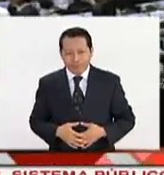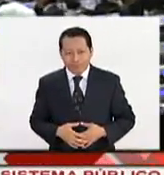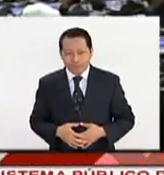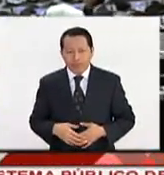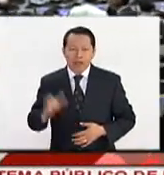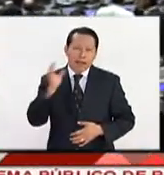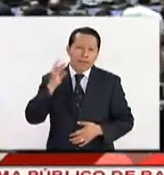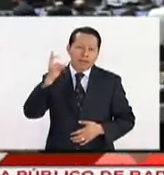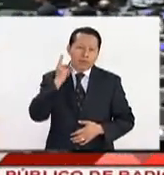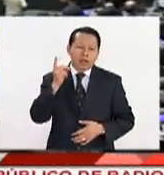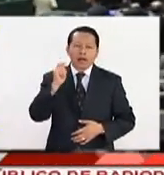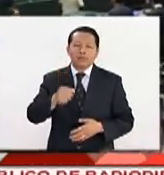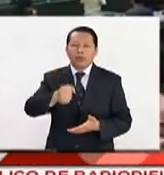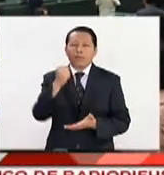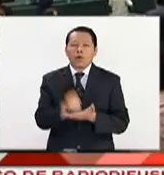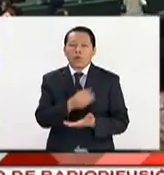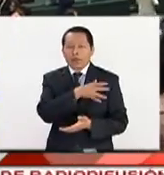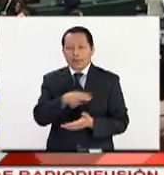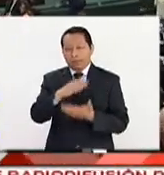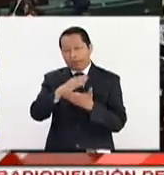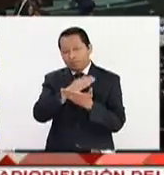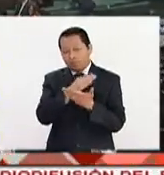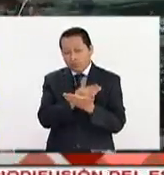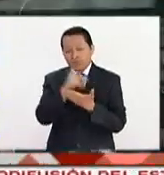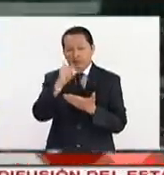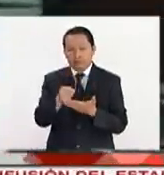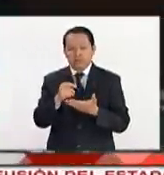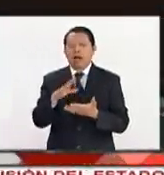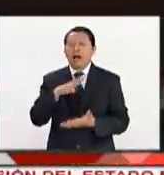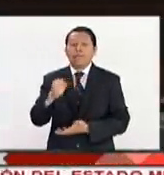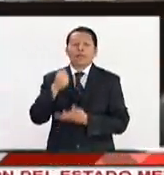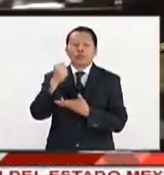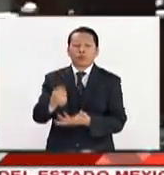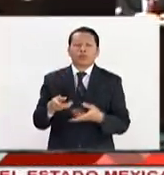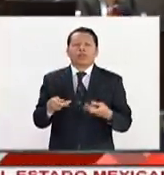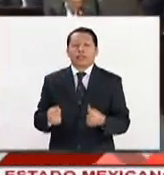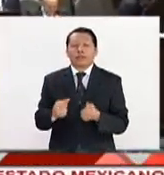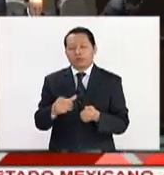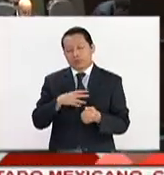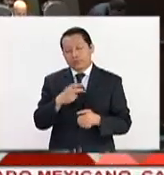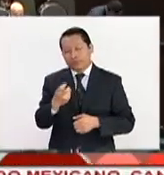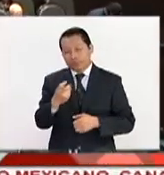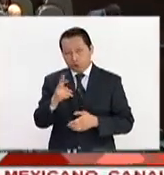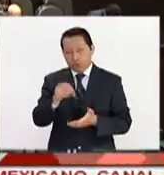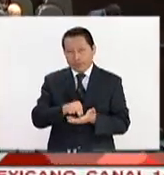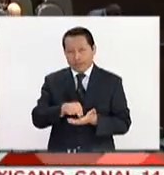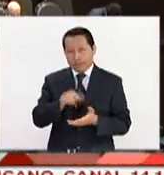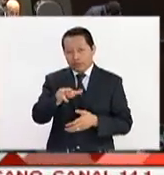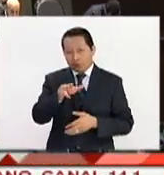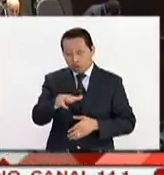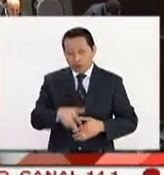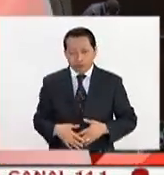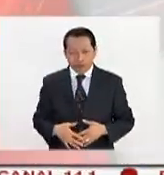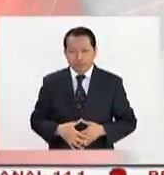La Cámara de Diputados aprobó en lo general y en lo particular el presupuesto para egresos de la Federación para